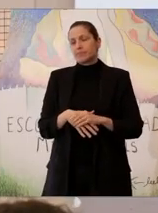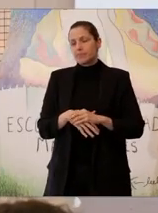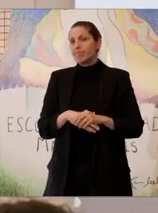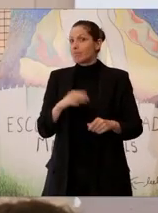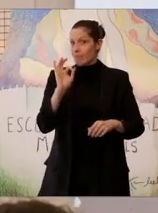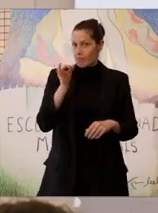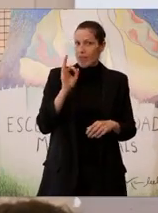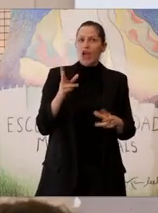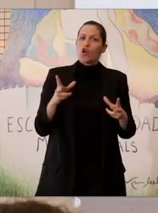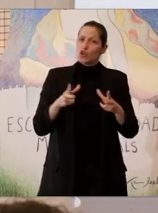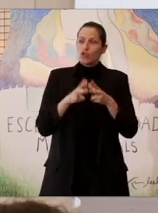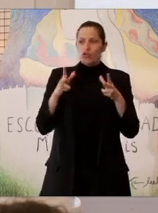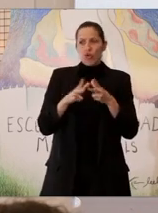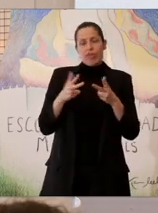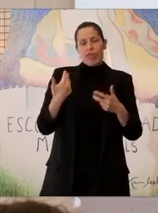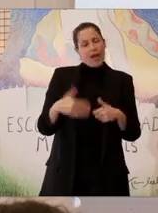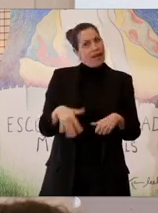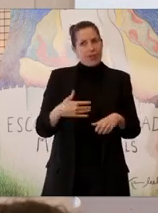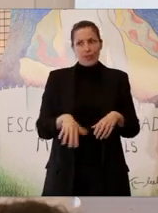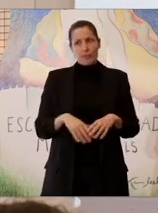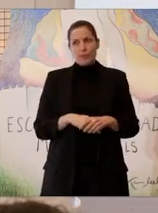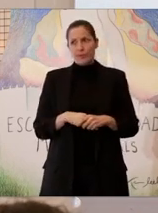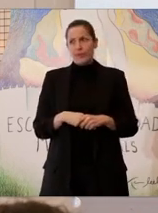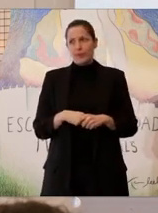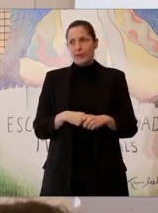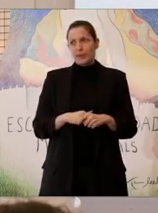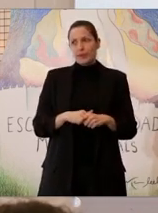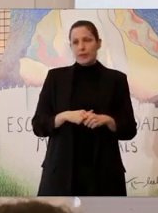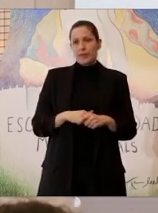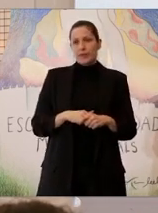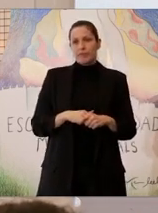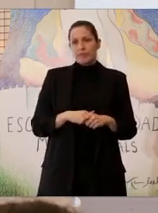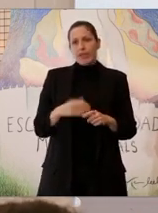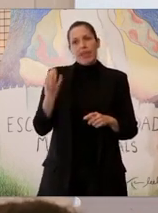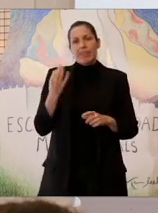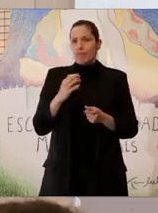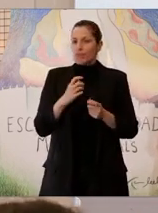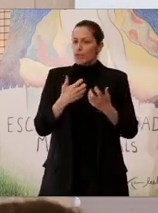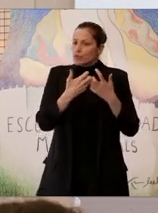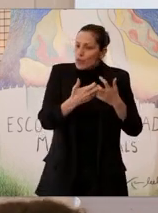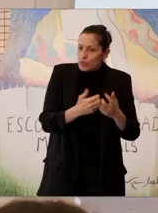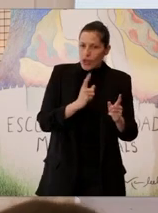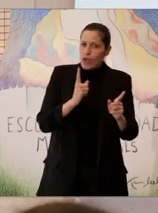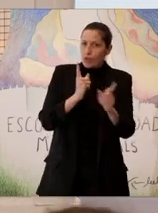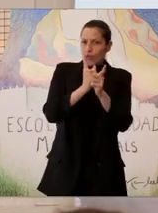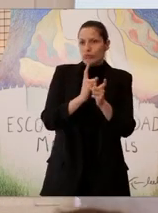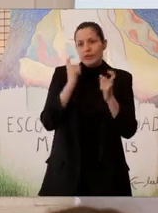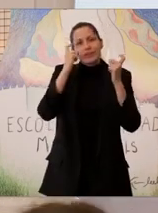Sí. Vivimos en una sociedad en la que nos ha tocado. Hay que luchar contra eso. Hay que